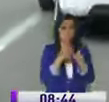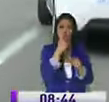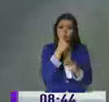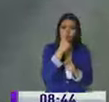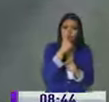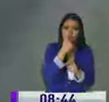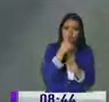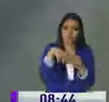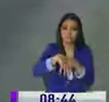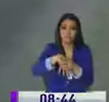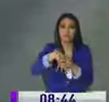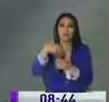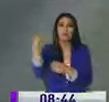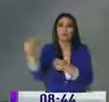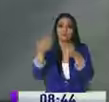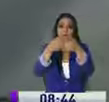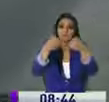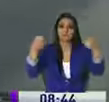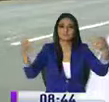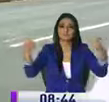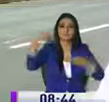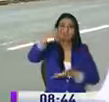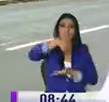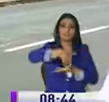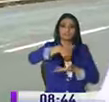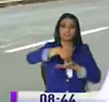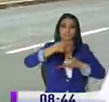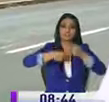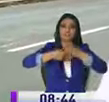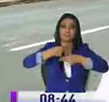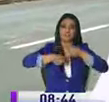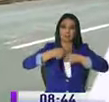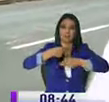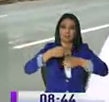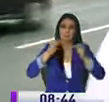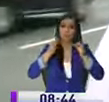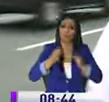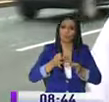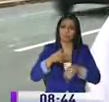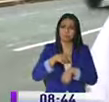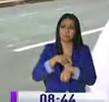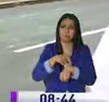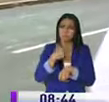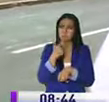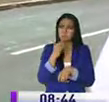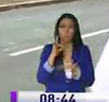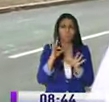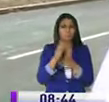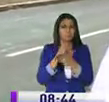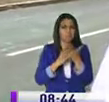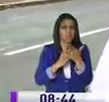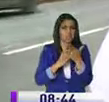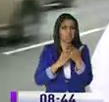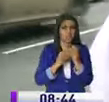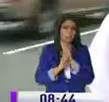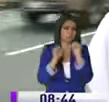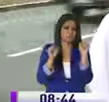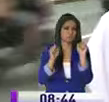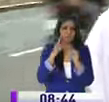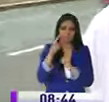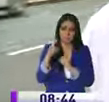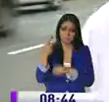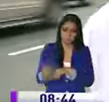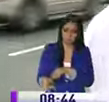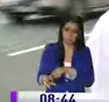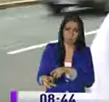inmediaciones de una puerta de inglés a un centro comercial pasaba georg a salas 8 845 el hombre estaba agachado y